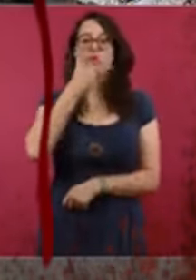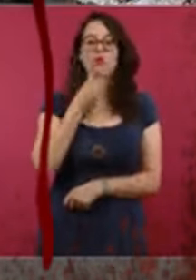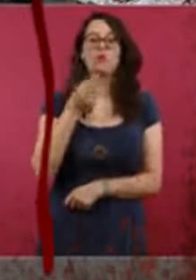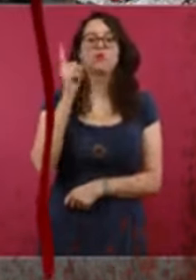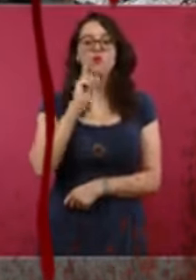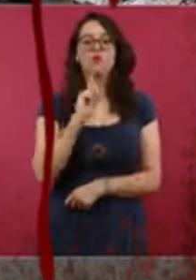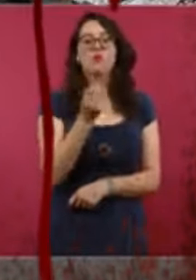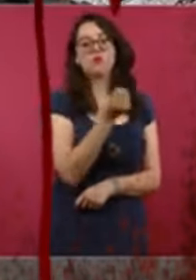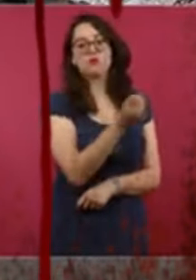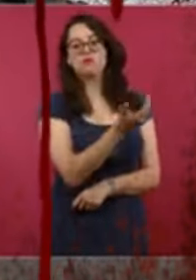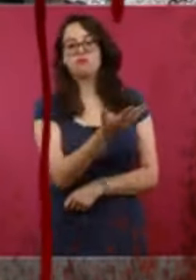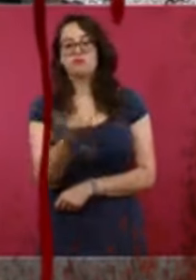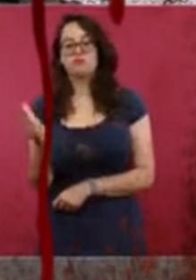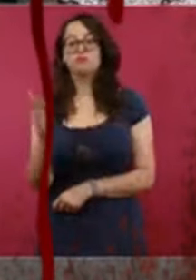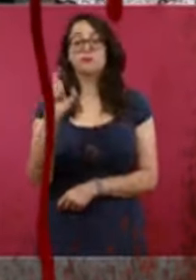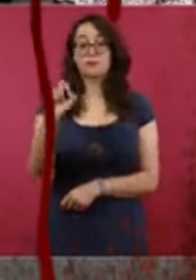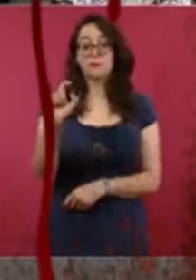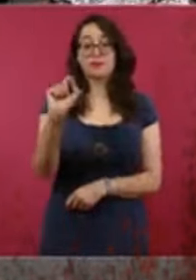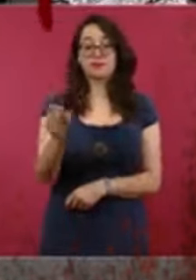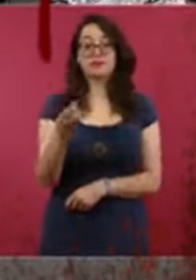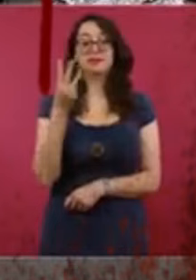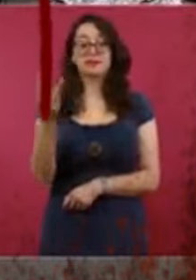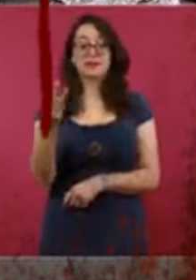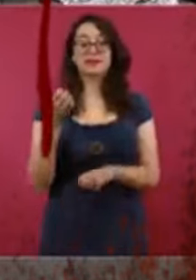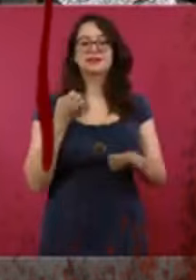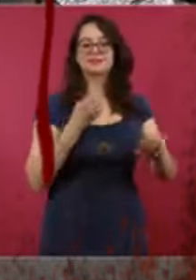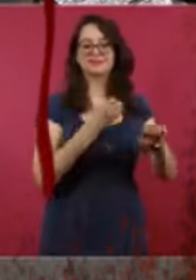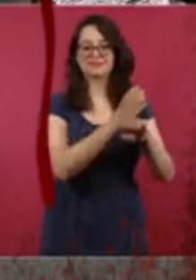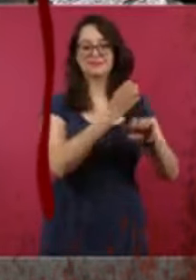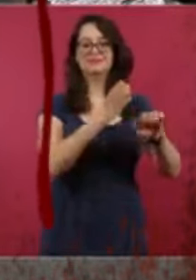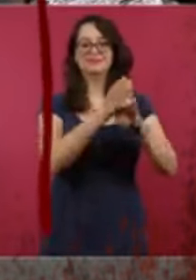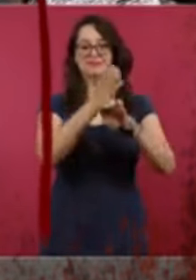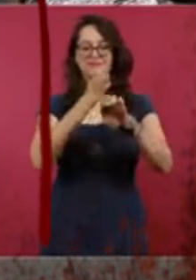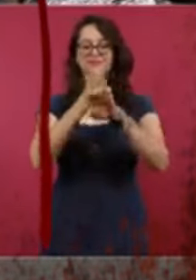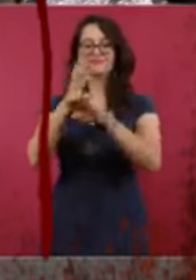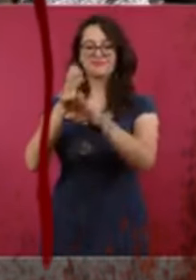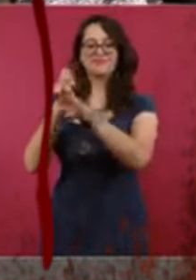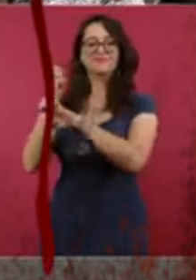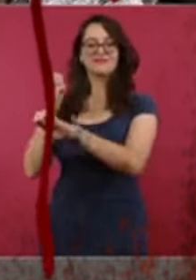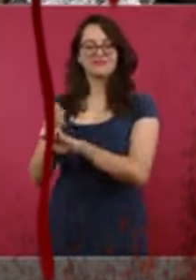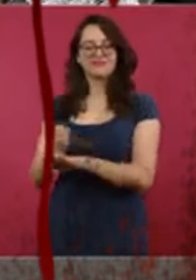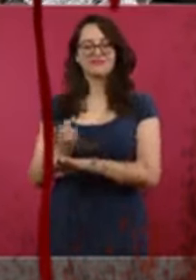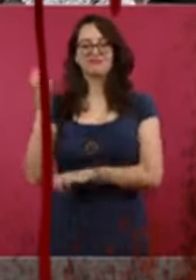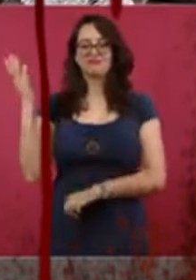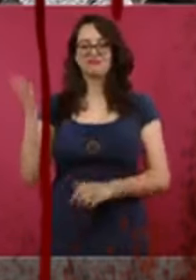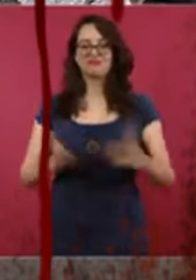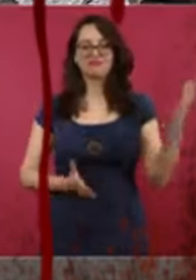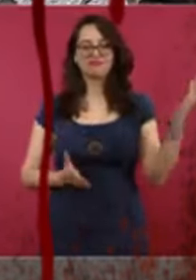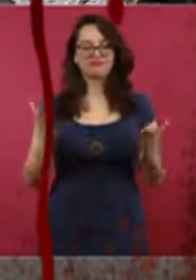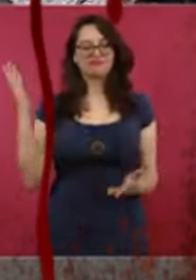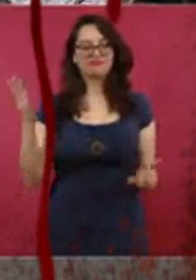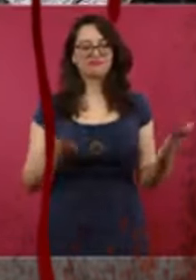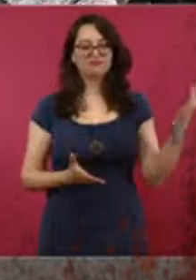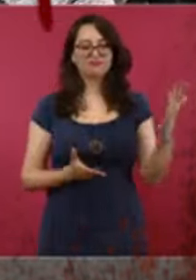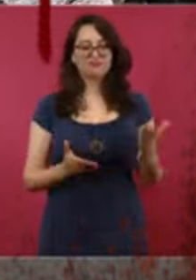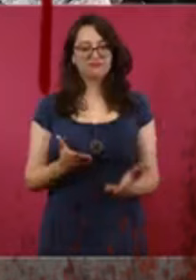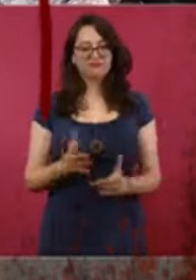como dice él, ya es más o menos como el 90 y